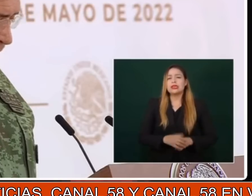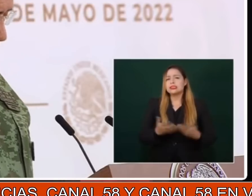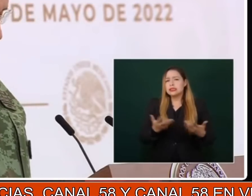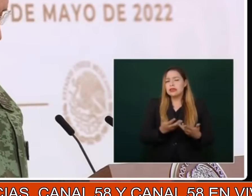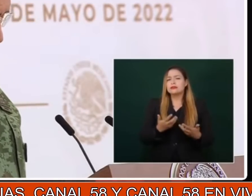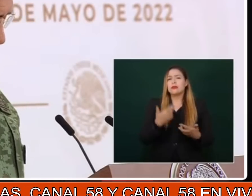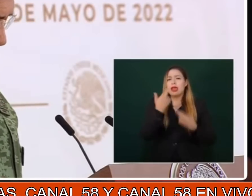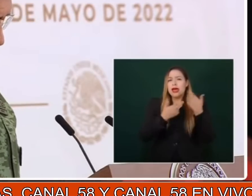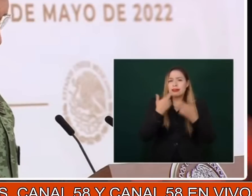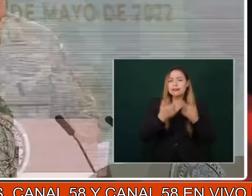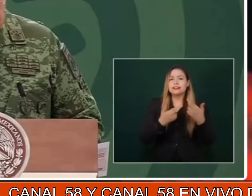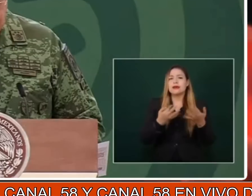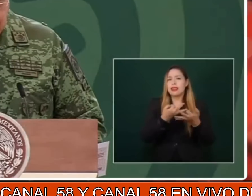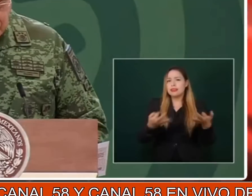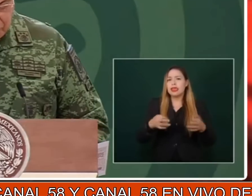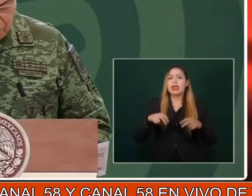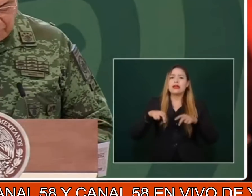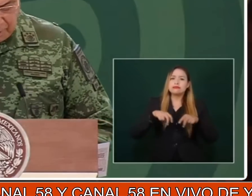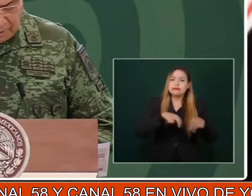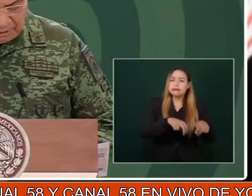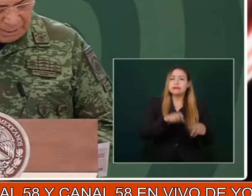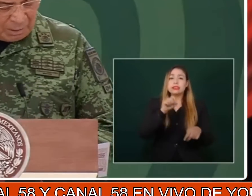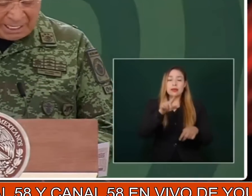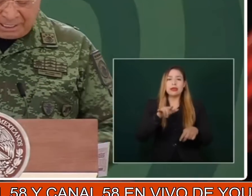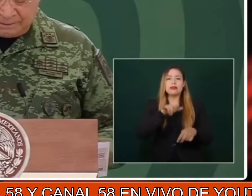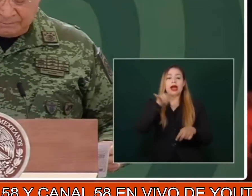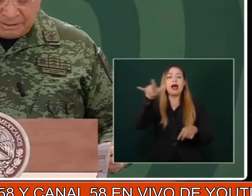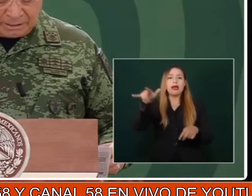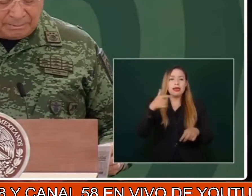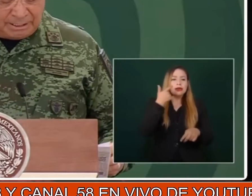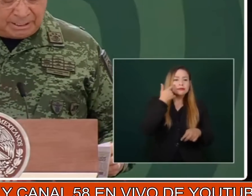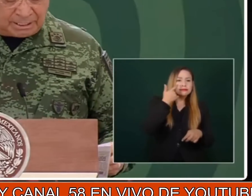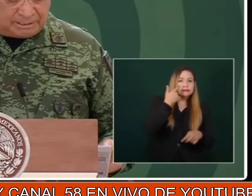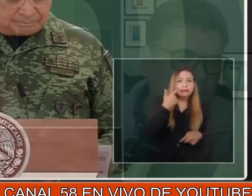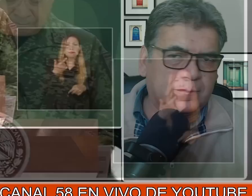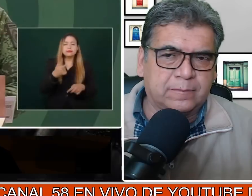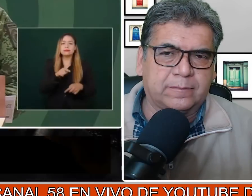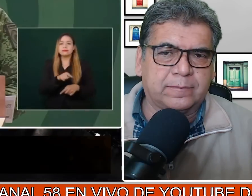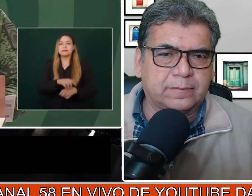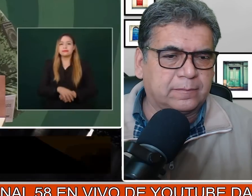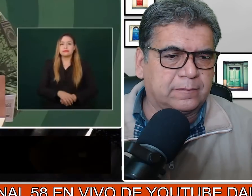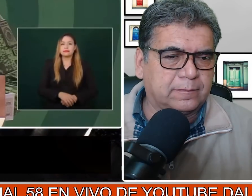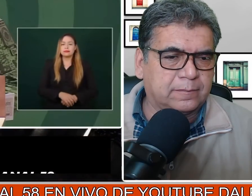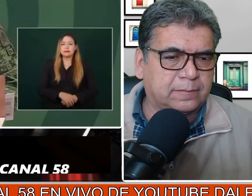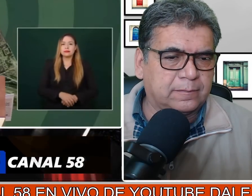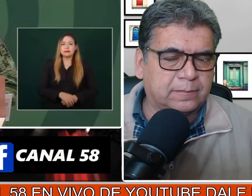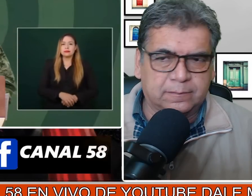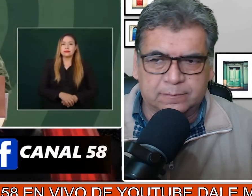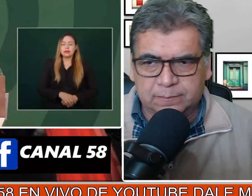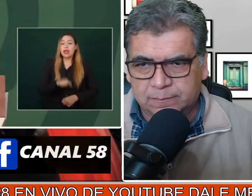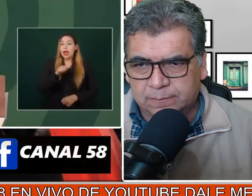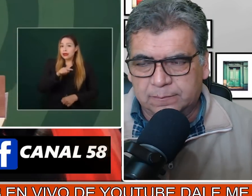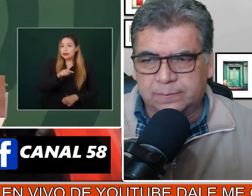aéreos en Tumbiscatío, Mujica y La Huacana, de tal manera que se tienen